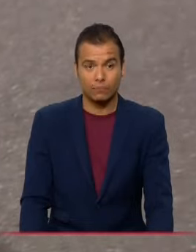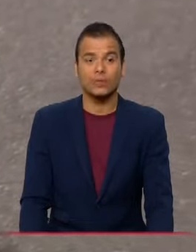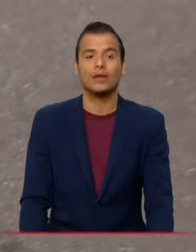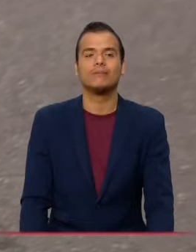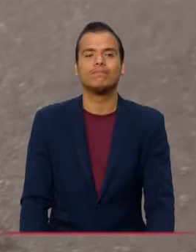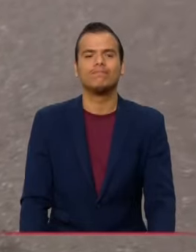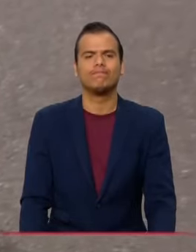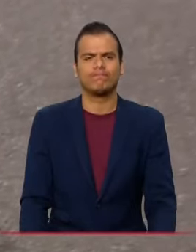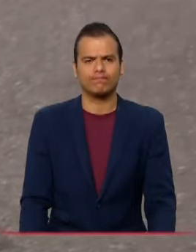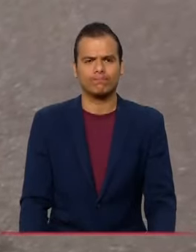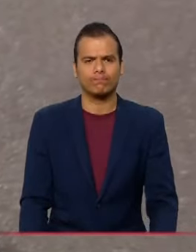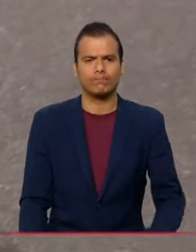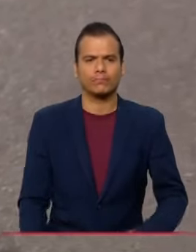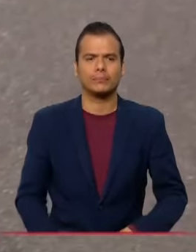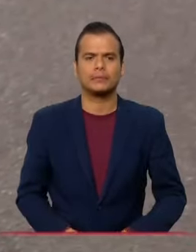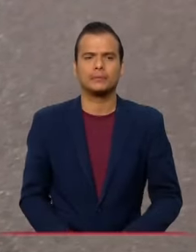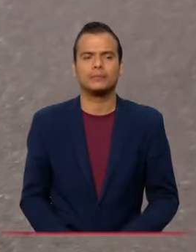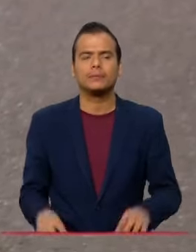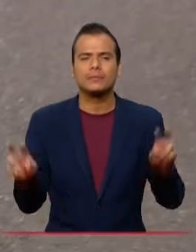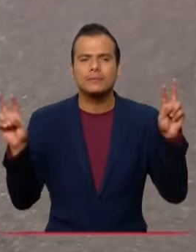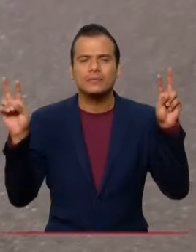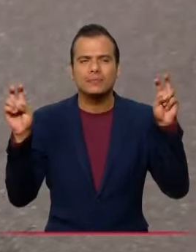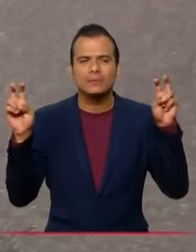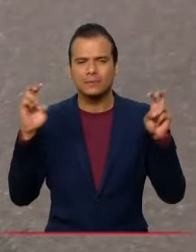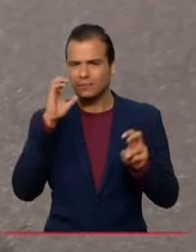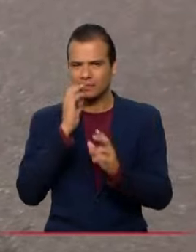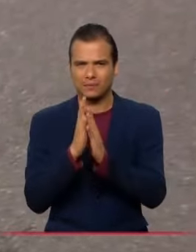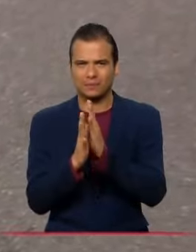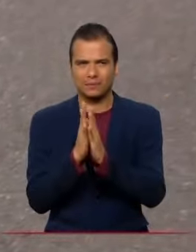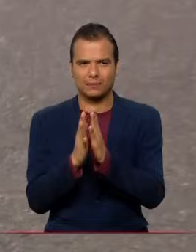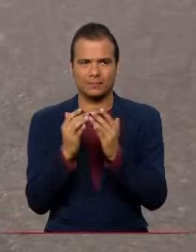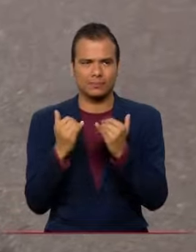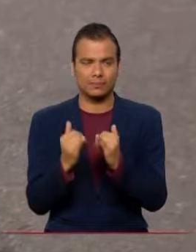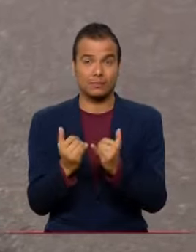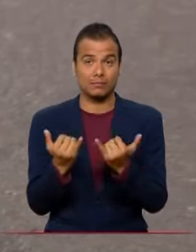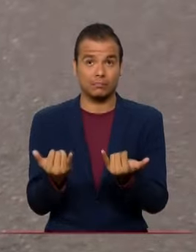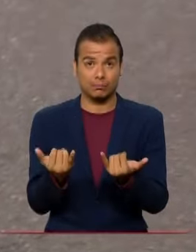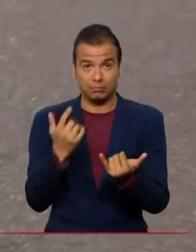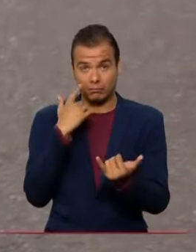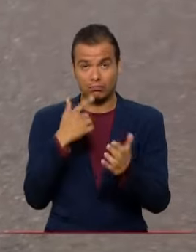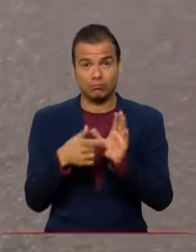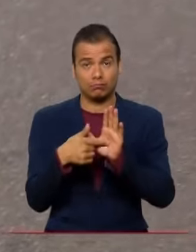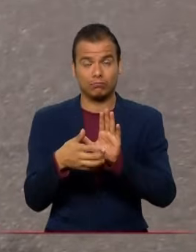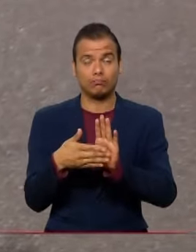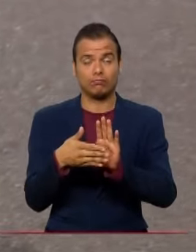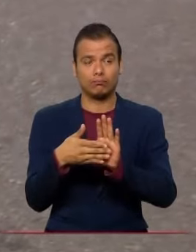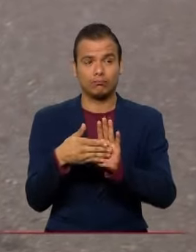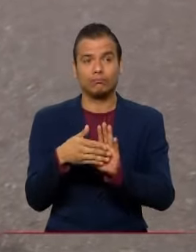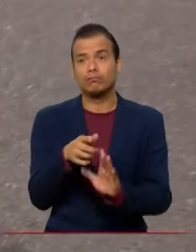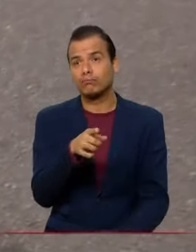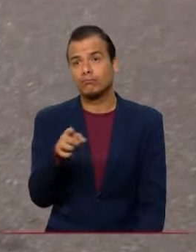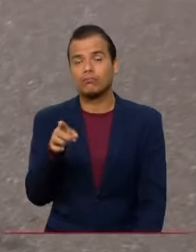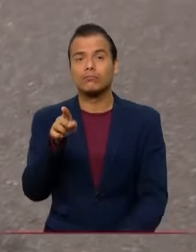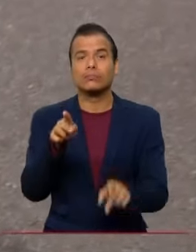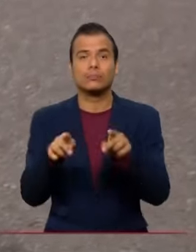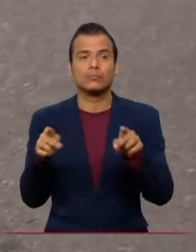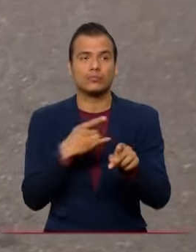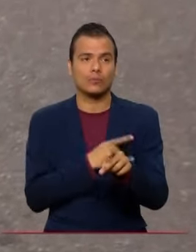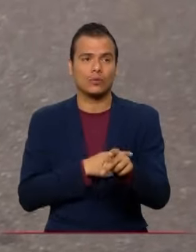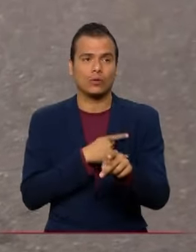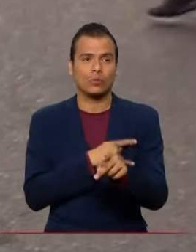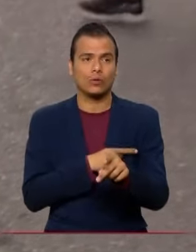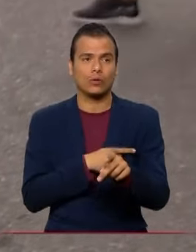Muy bien. A propósito de lo que señala el señor, efectivamente aquí nos han confirmado y hemos escuchado. Hay motociclistas, obviamente no